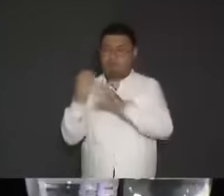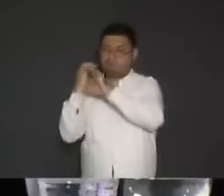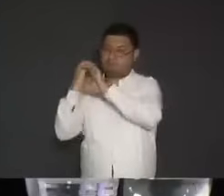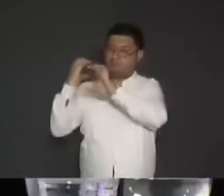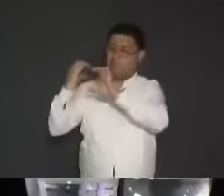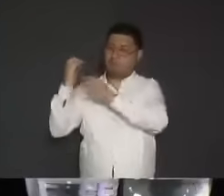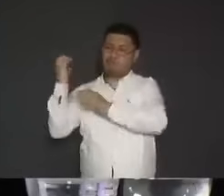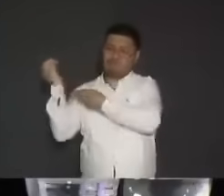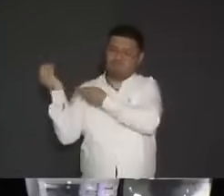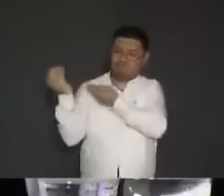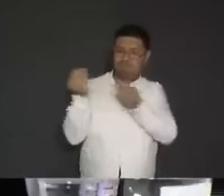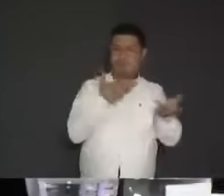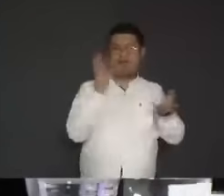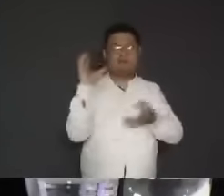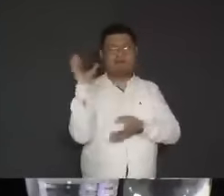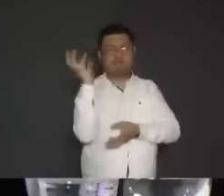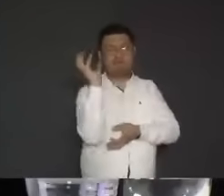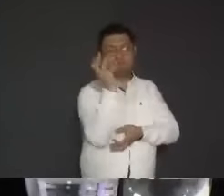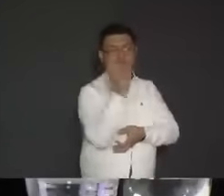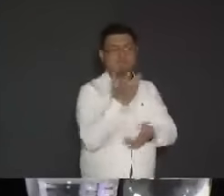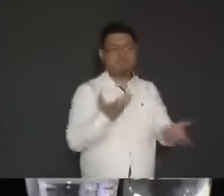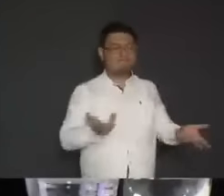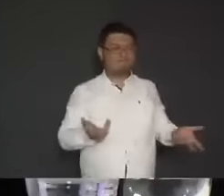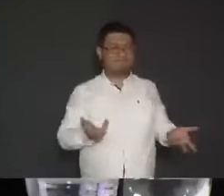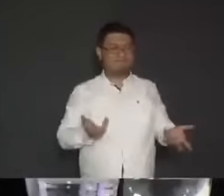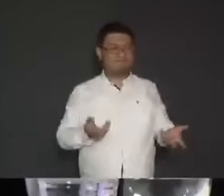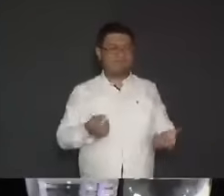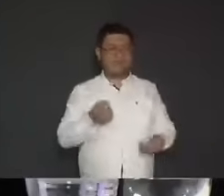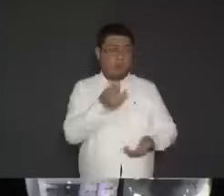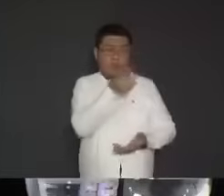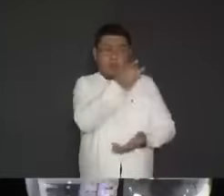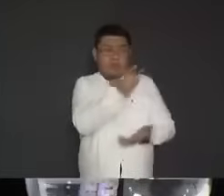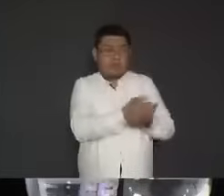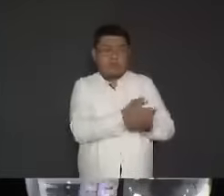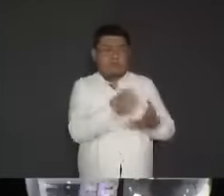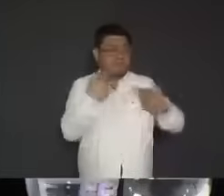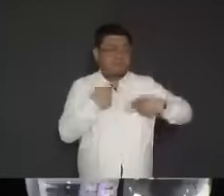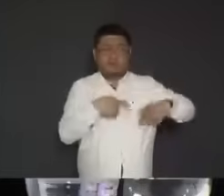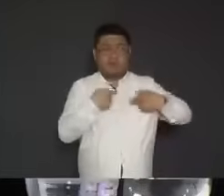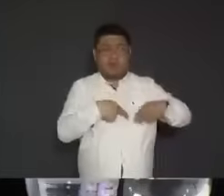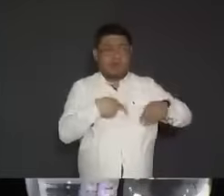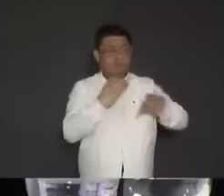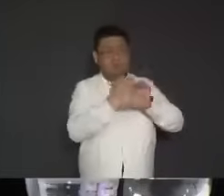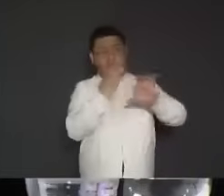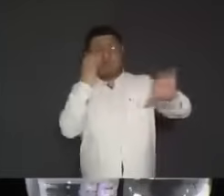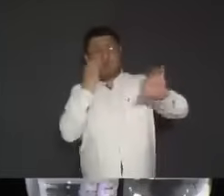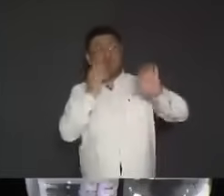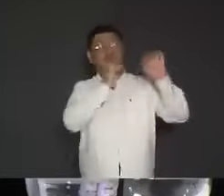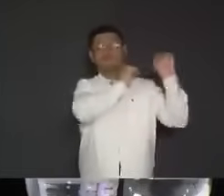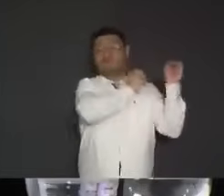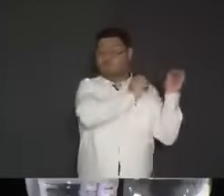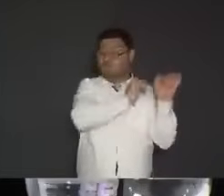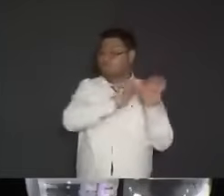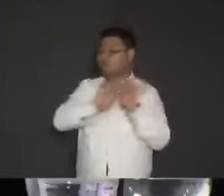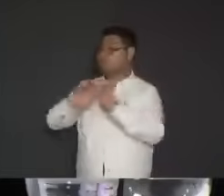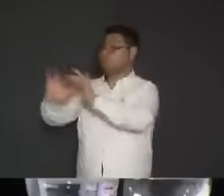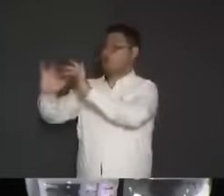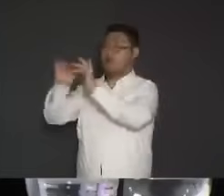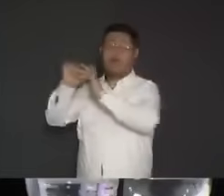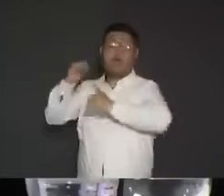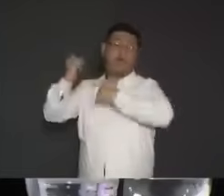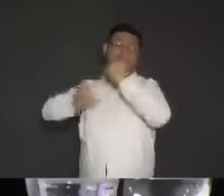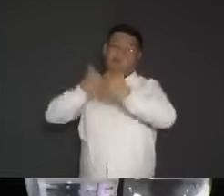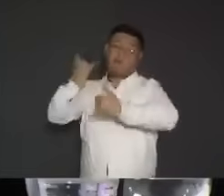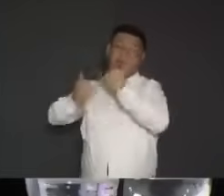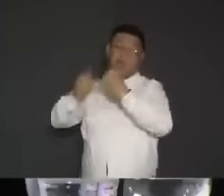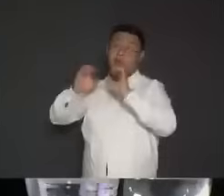que tienen son vehículos de traslado que sirven para trasladar a los peloteros para que vayan a jugar al pueblo de enfrente o para que venga